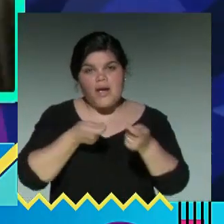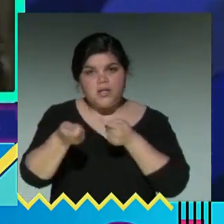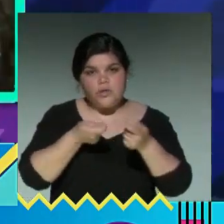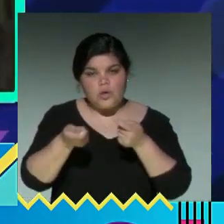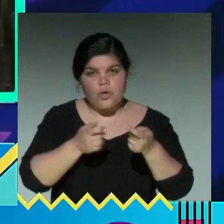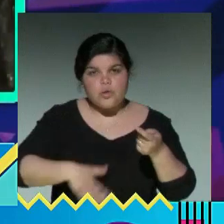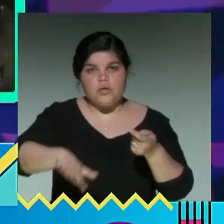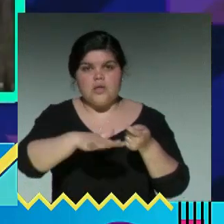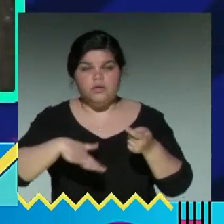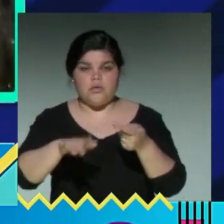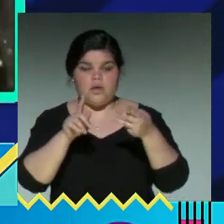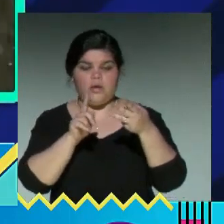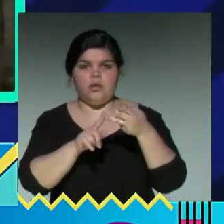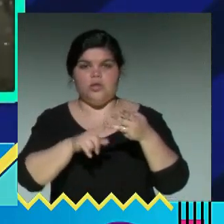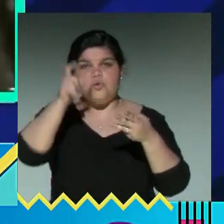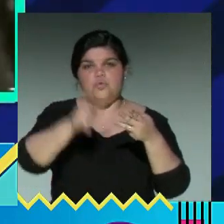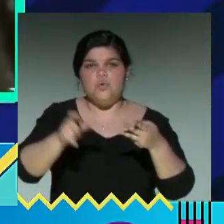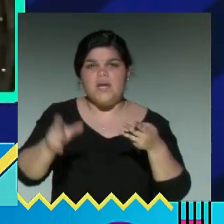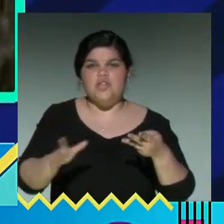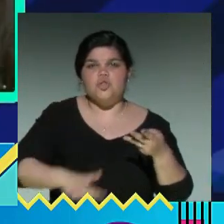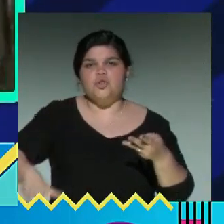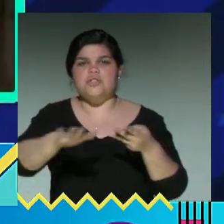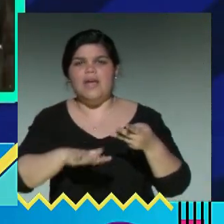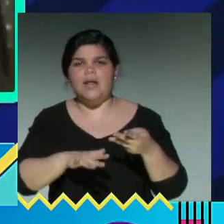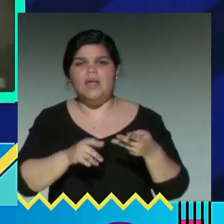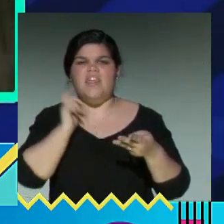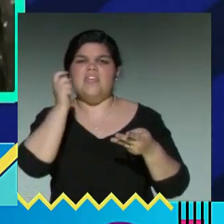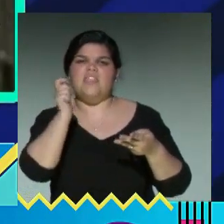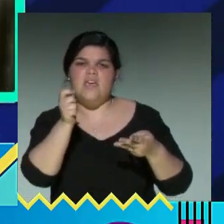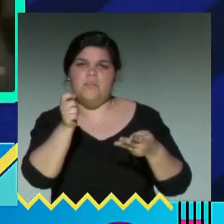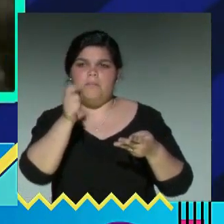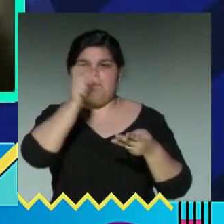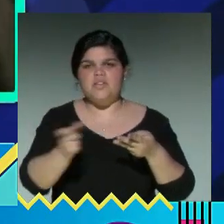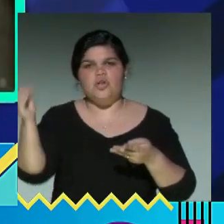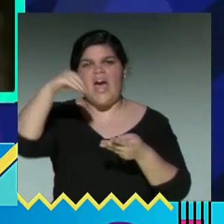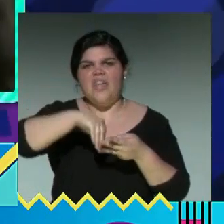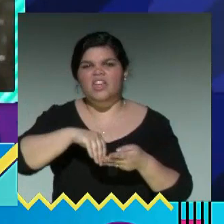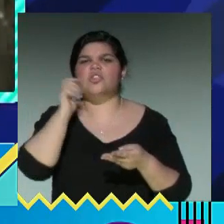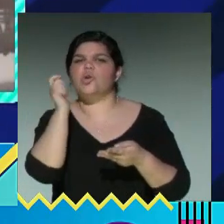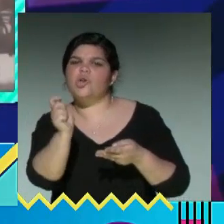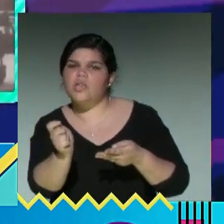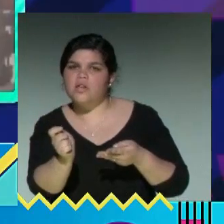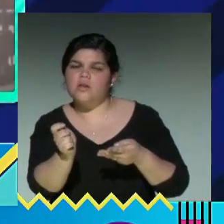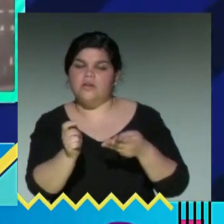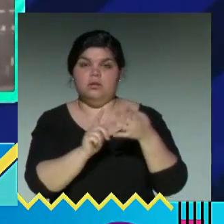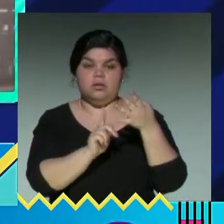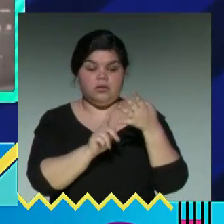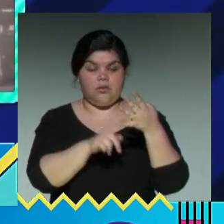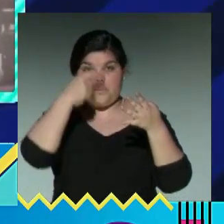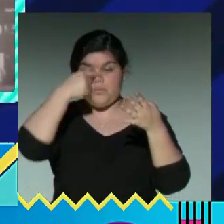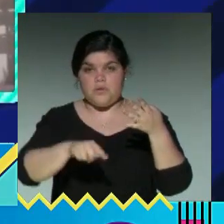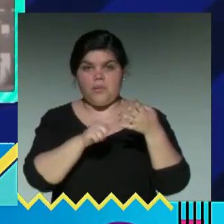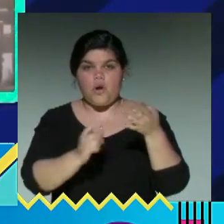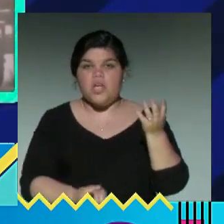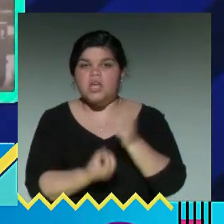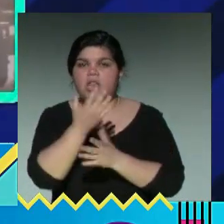sujetos sociales, o sea, de quiénes estamos hablando cuando hablamos de extensión, o quienes participan en esos procesos. Y por último, el tema de la